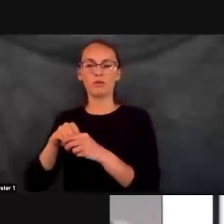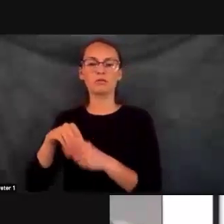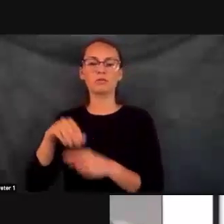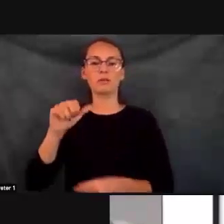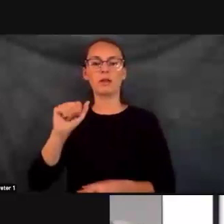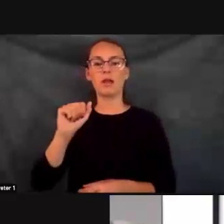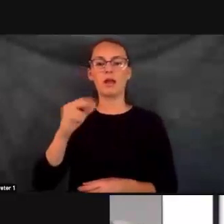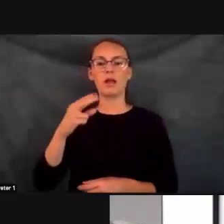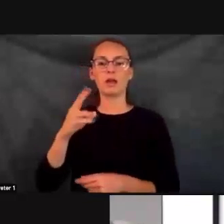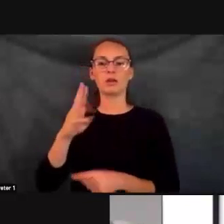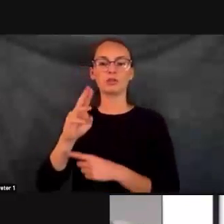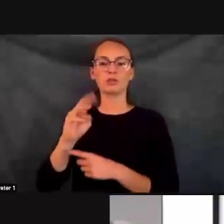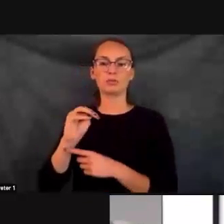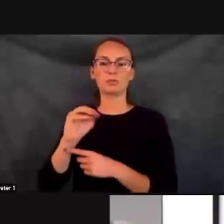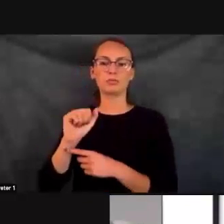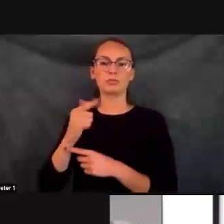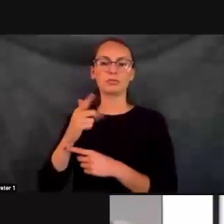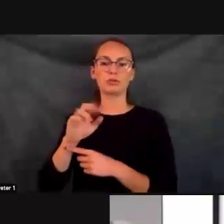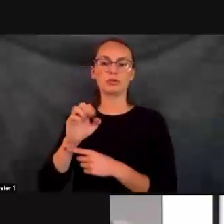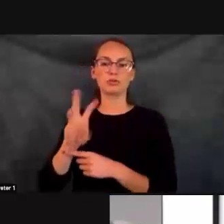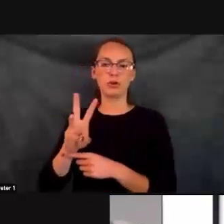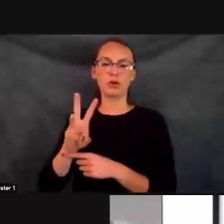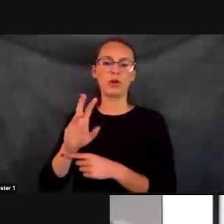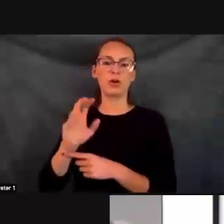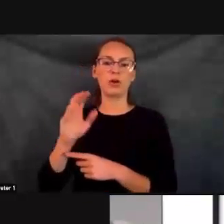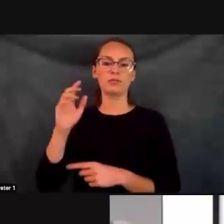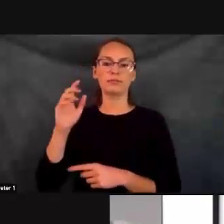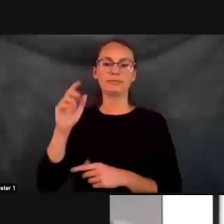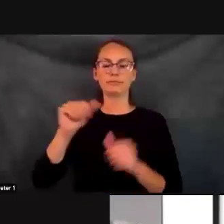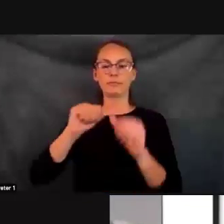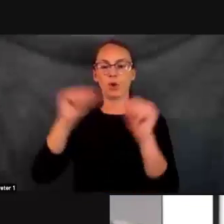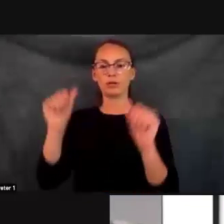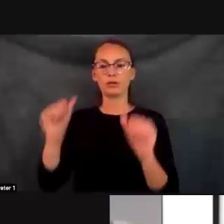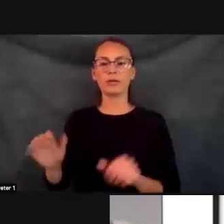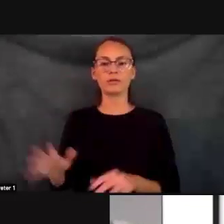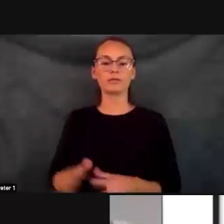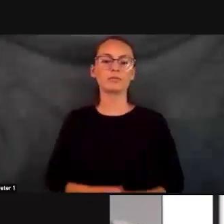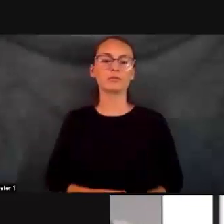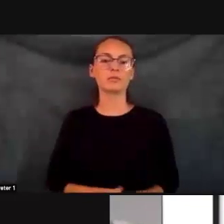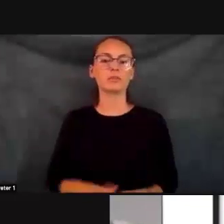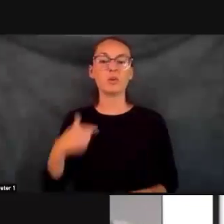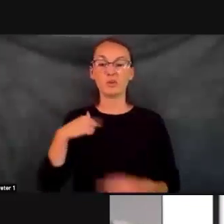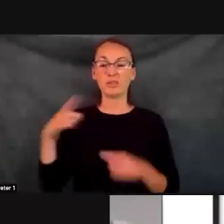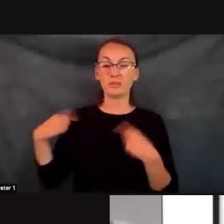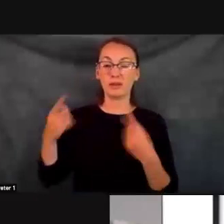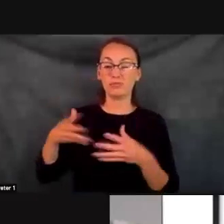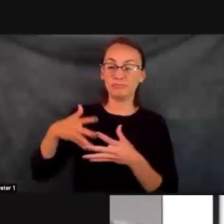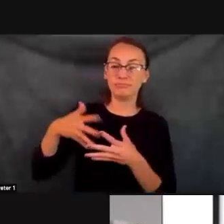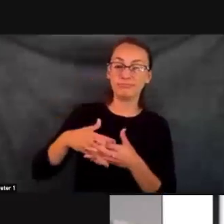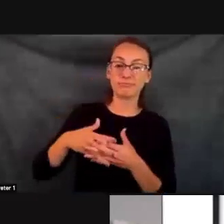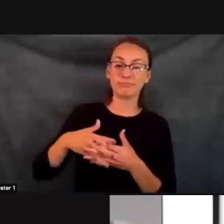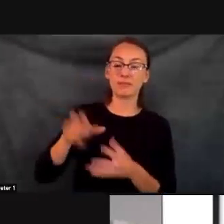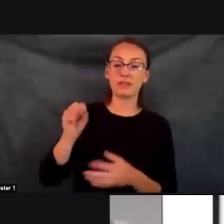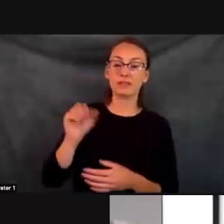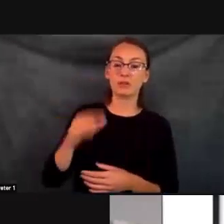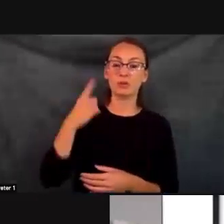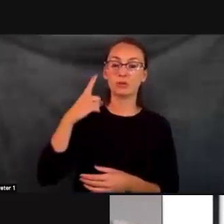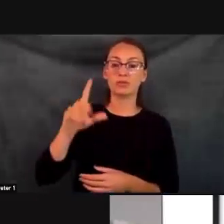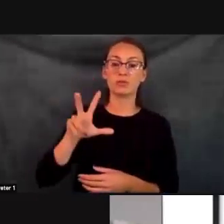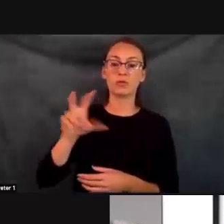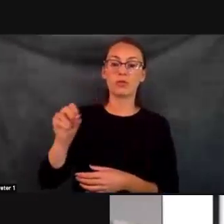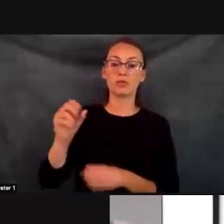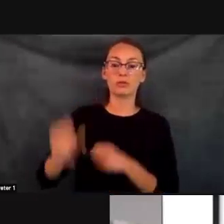ANCNY. Como arquitecto, somos empleador en el centro de Syracuse desde hace más de 30